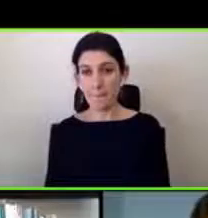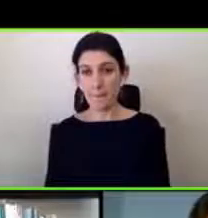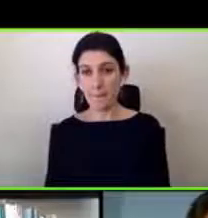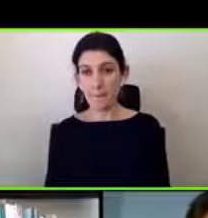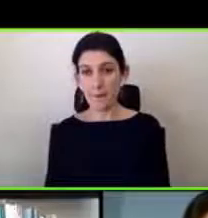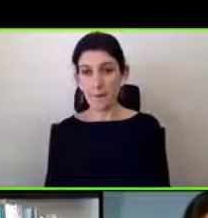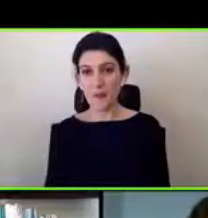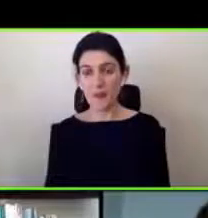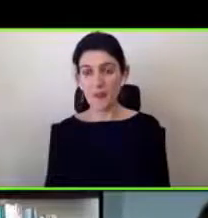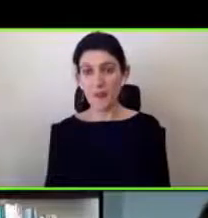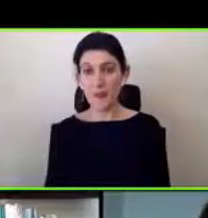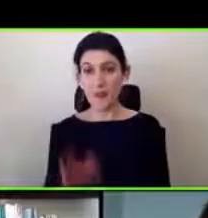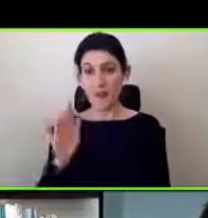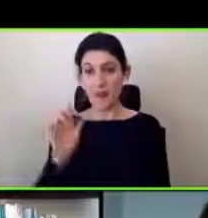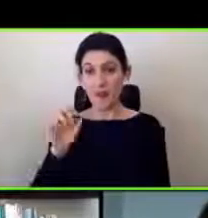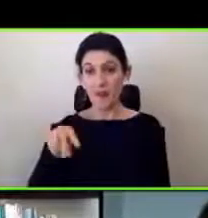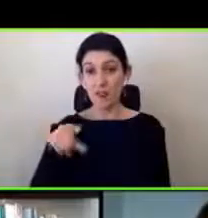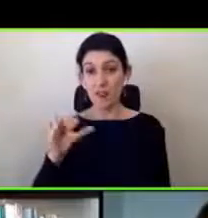¿Francisco? ¿Quieres partir?